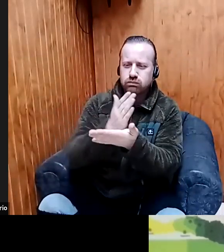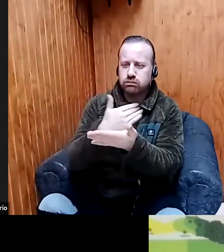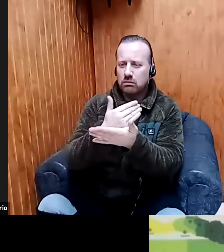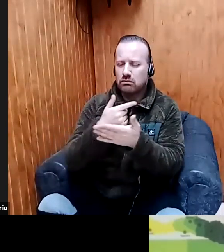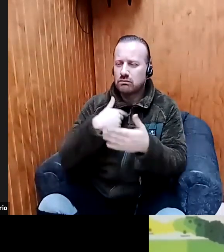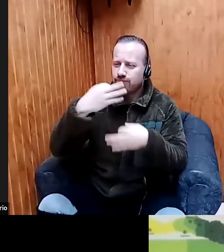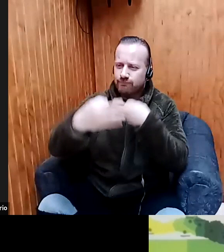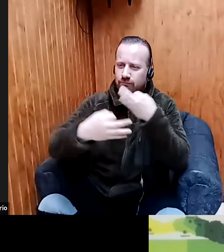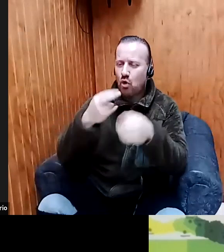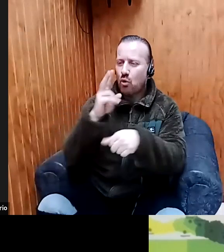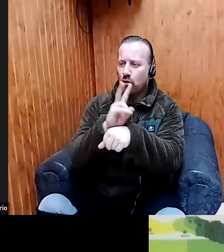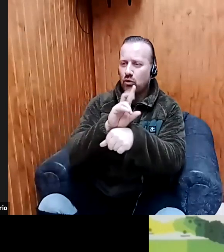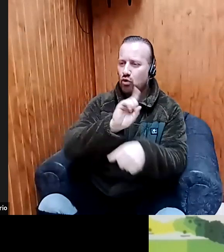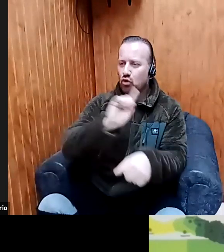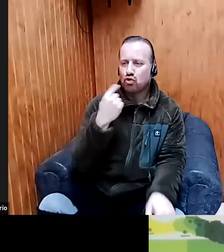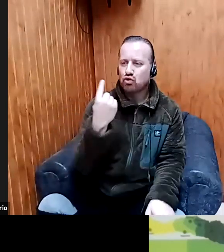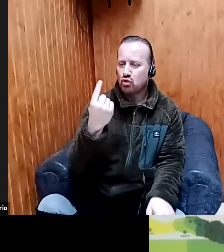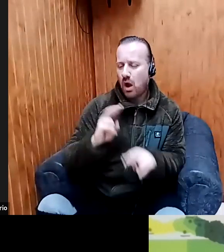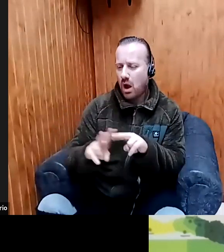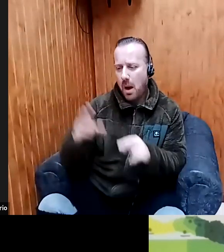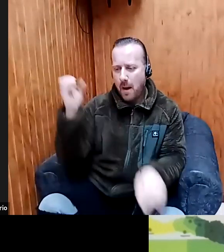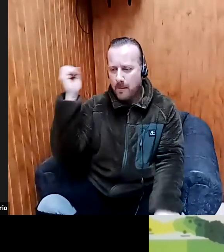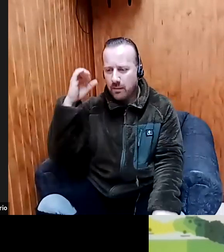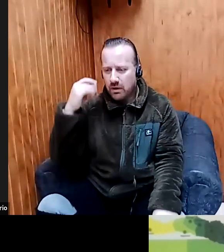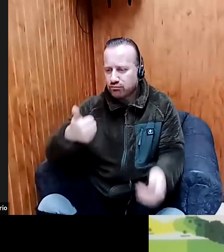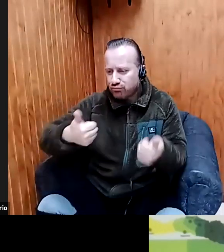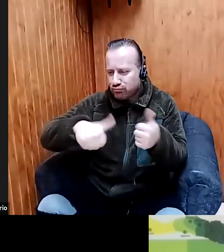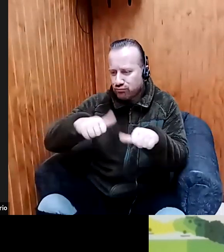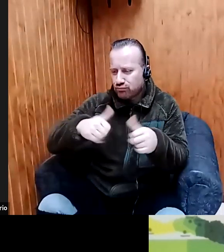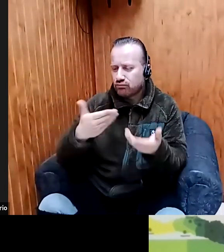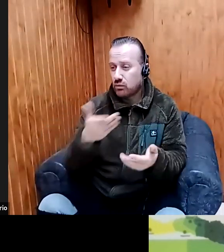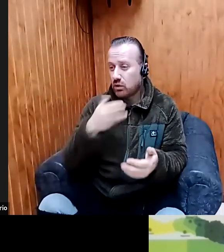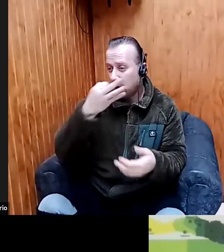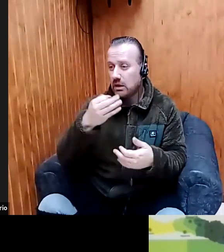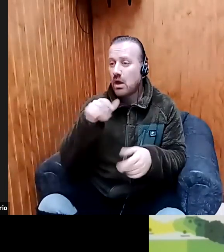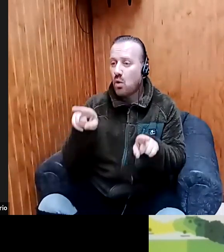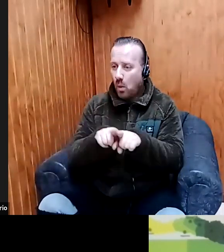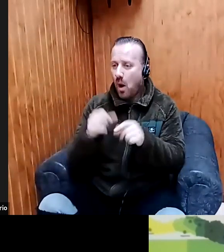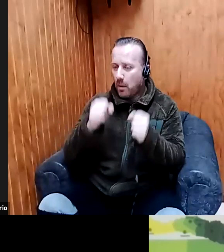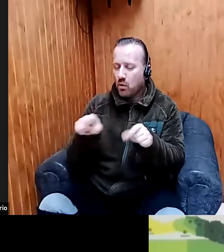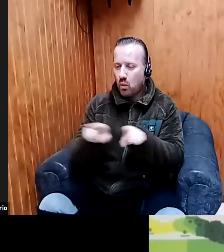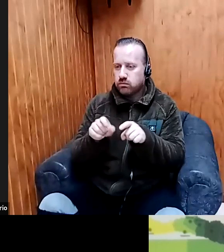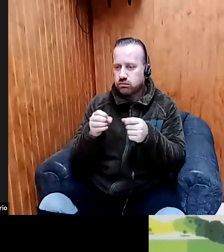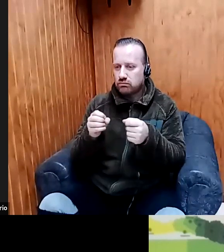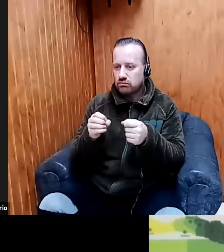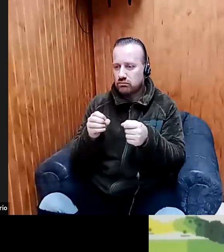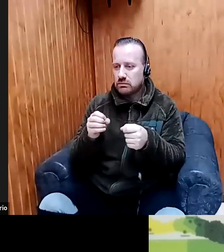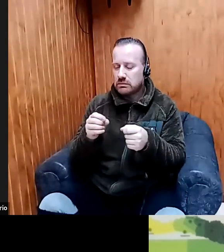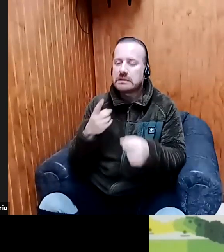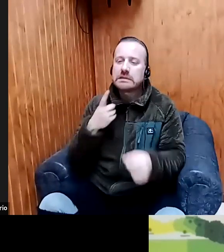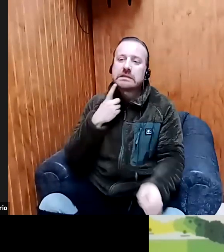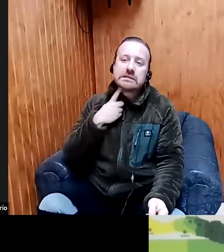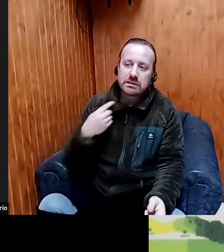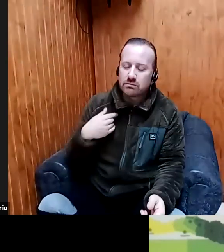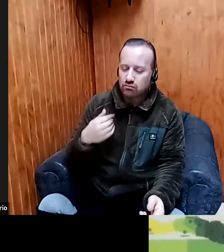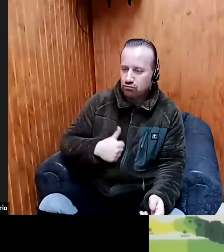no solo nos quedemos en las prácticas de laboratorio y de indagación que comenta, sino que podamos despertar en nuestro estudiante el interés vocacional